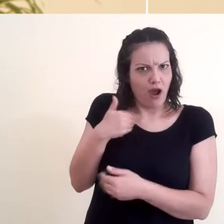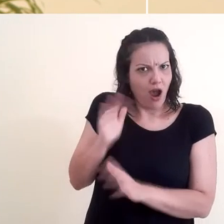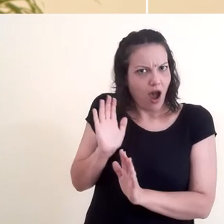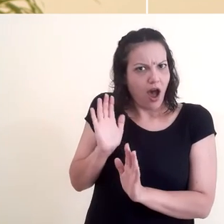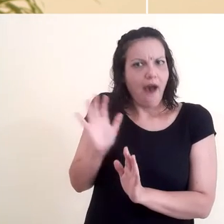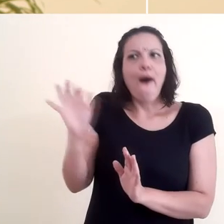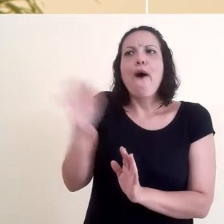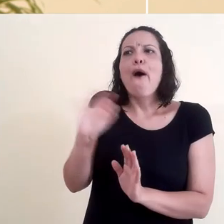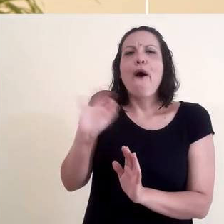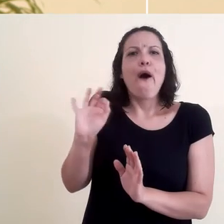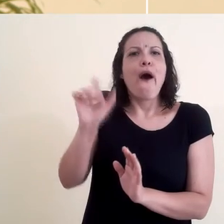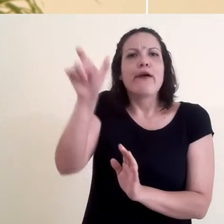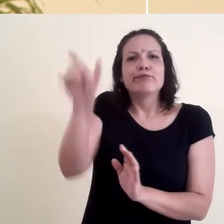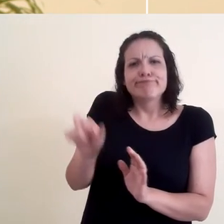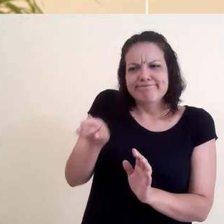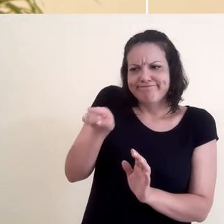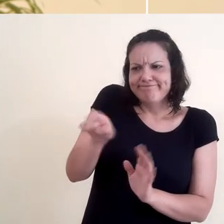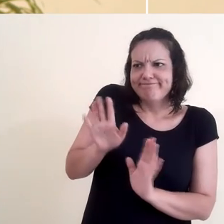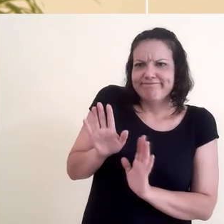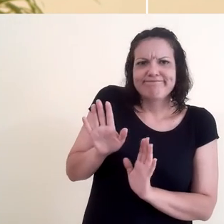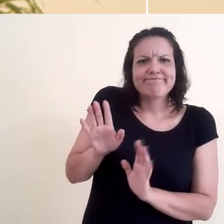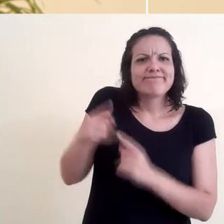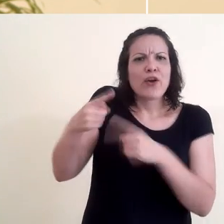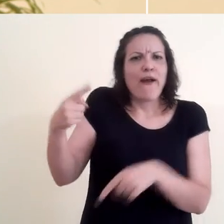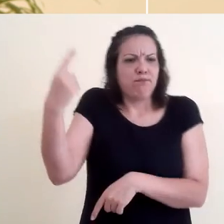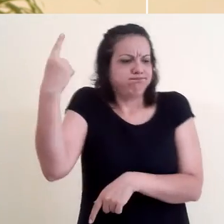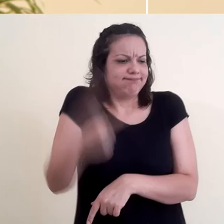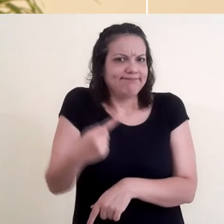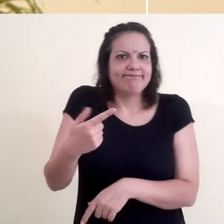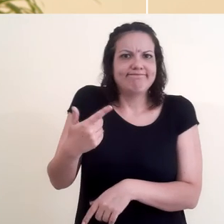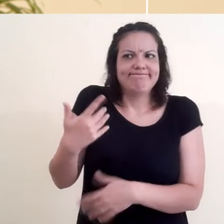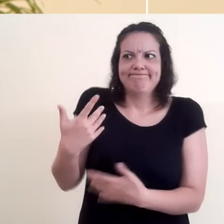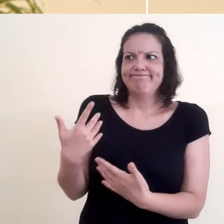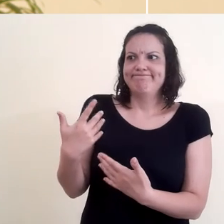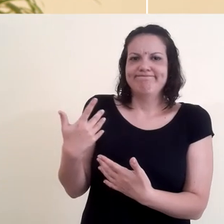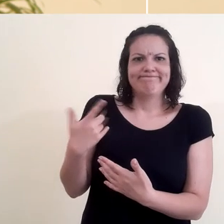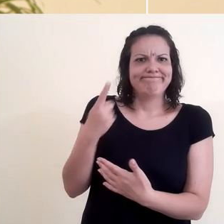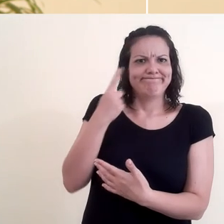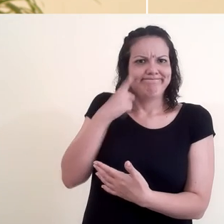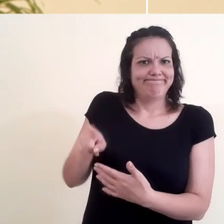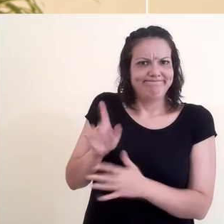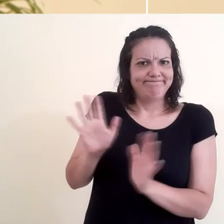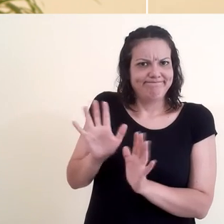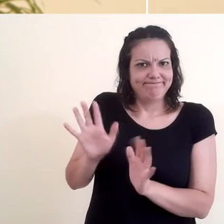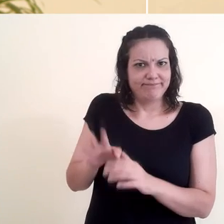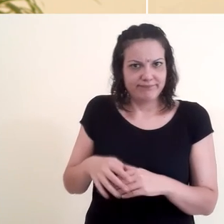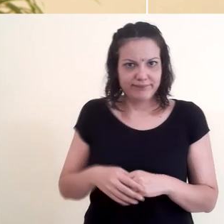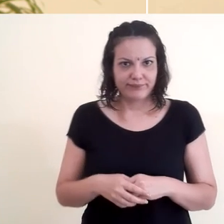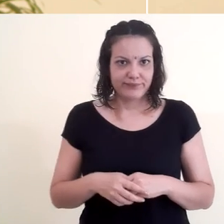otro porque, el miedo al otro porque me impone algo que es desconocido para mí.